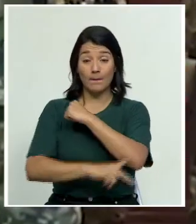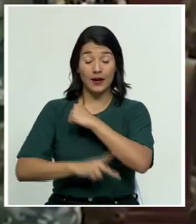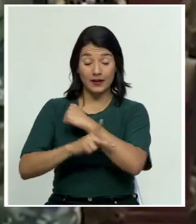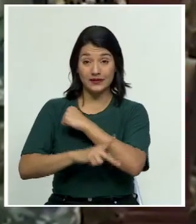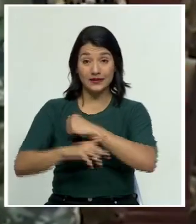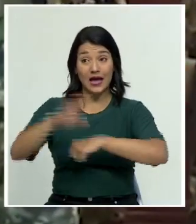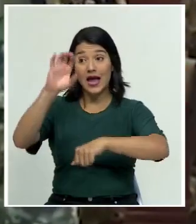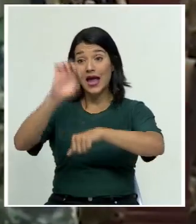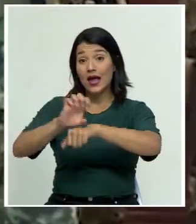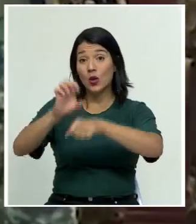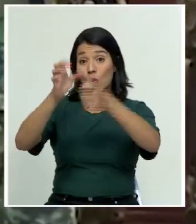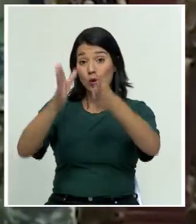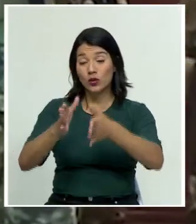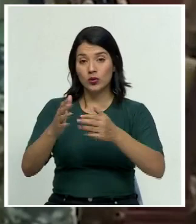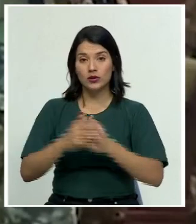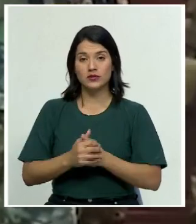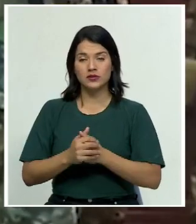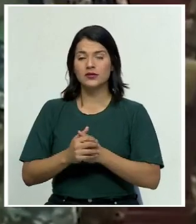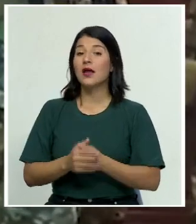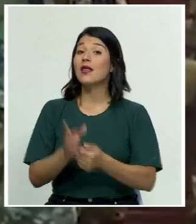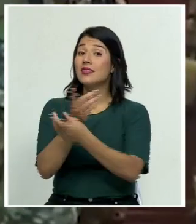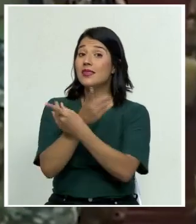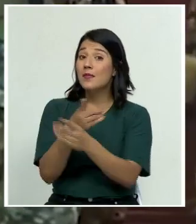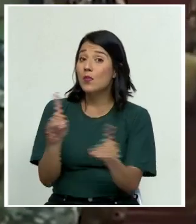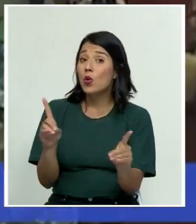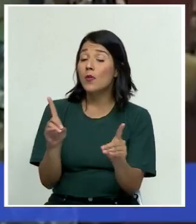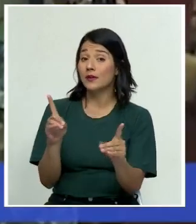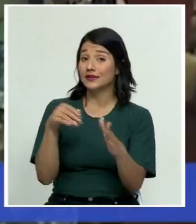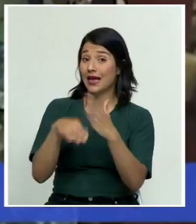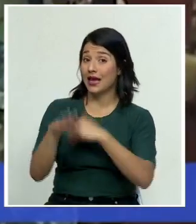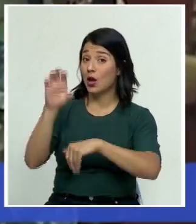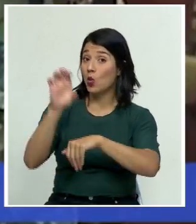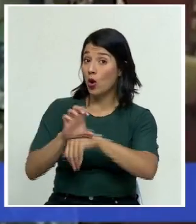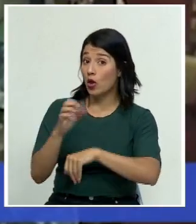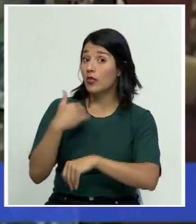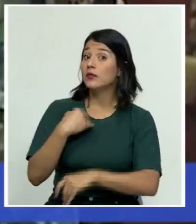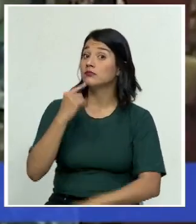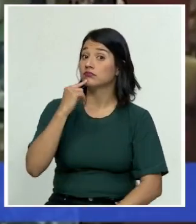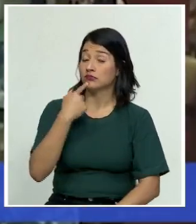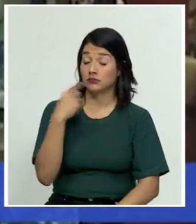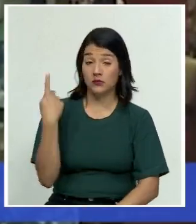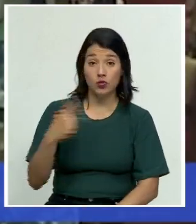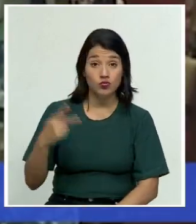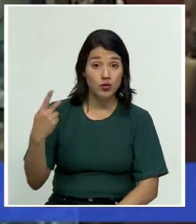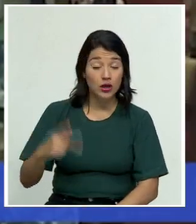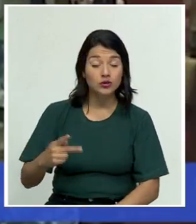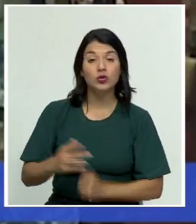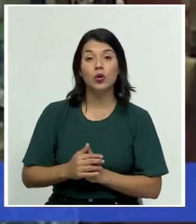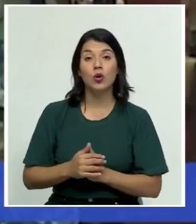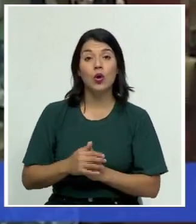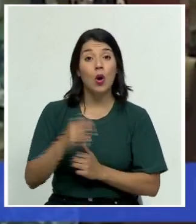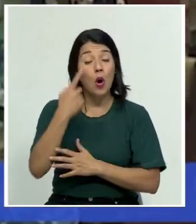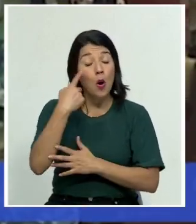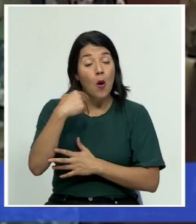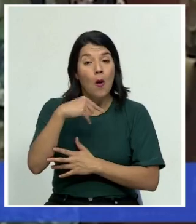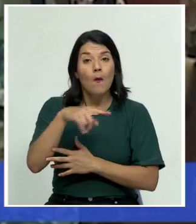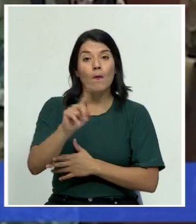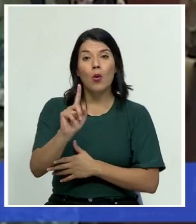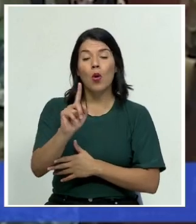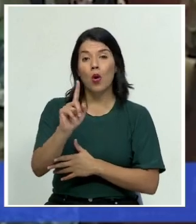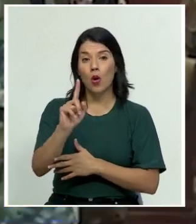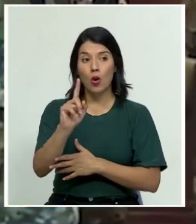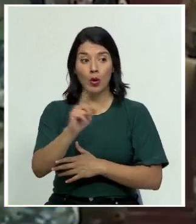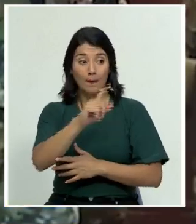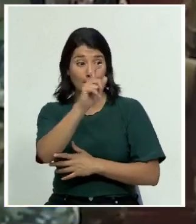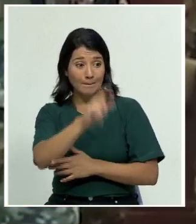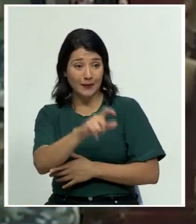Ecuatorianos, la democracia del Ecuador está en serio riesgo ante la acción concertada de